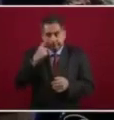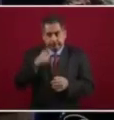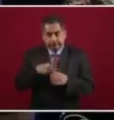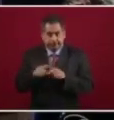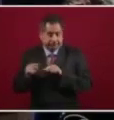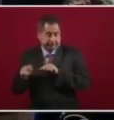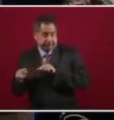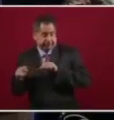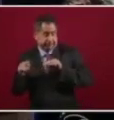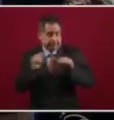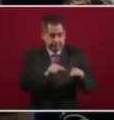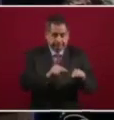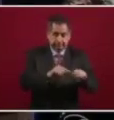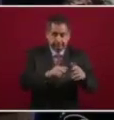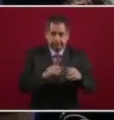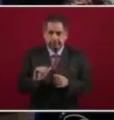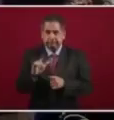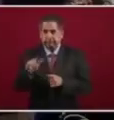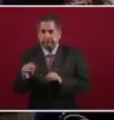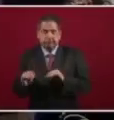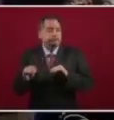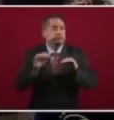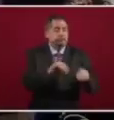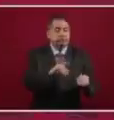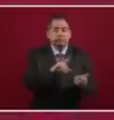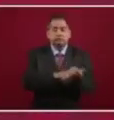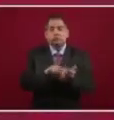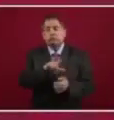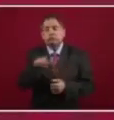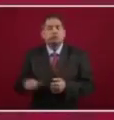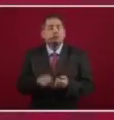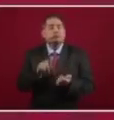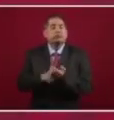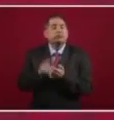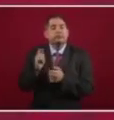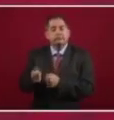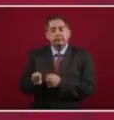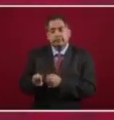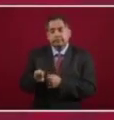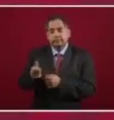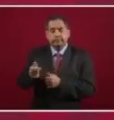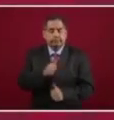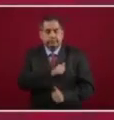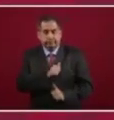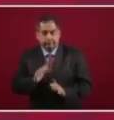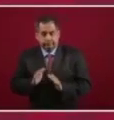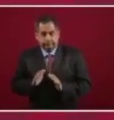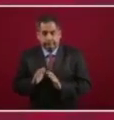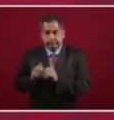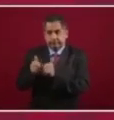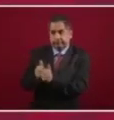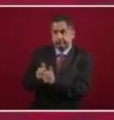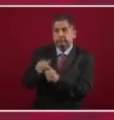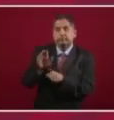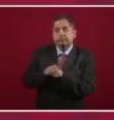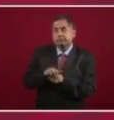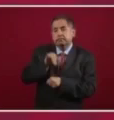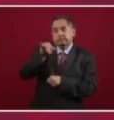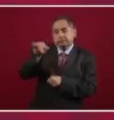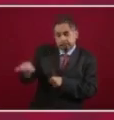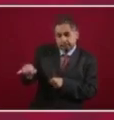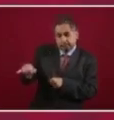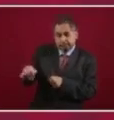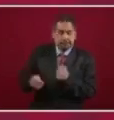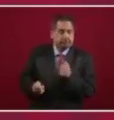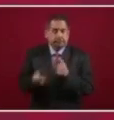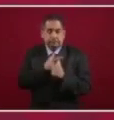zona un poco después fueron los elementos del ejército que estaban más